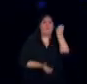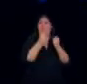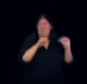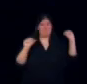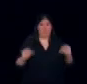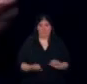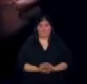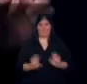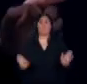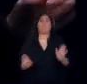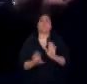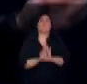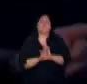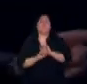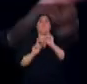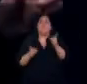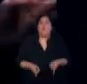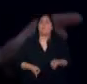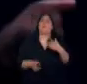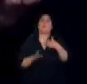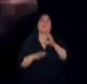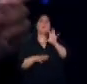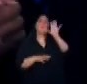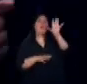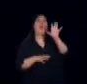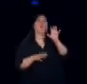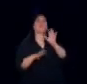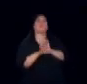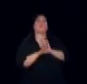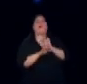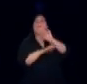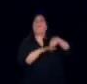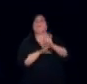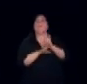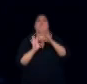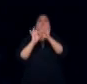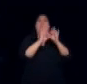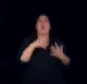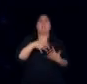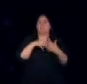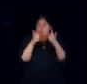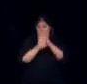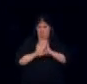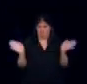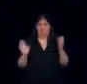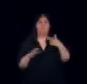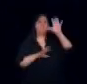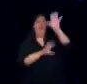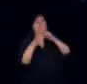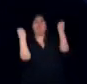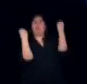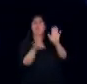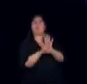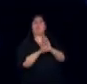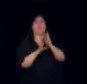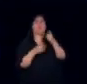derechos? Bueno, hay un tema que es concreto. Independientemente del resultado final de la elección y quién sea presidente, la fuerza de Javier Milei va